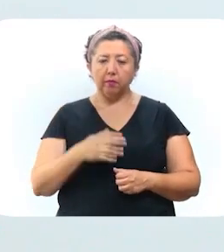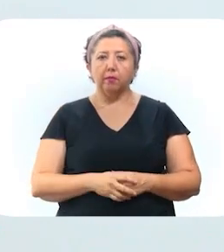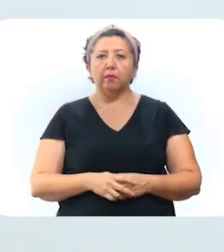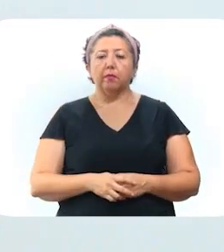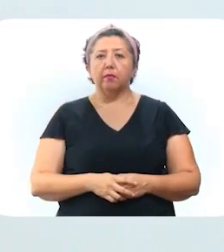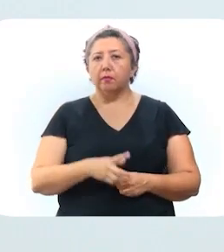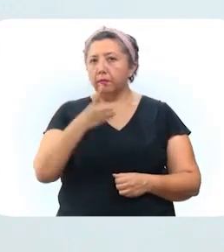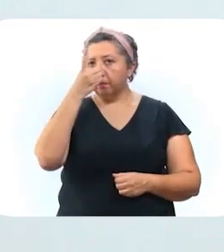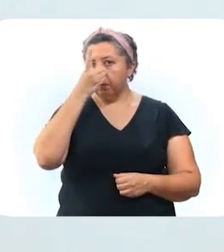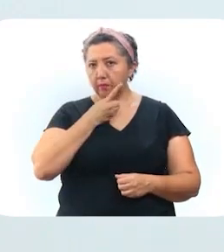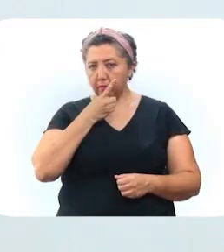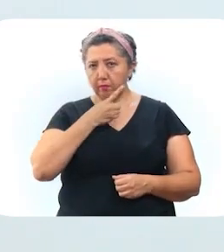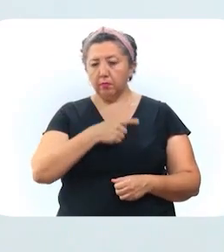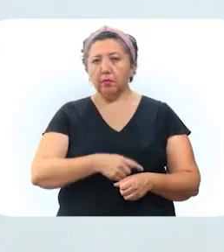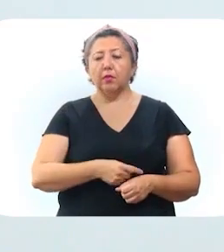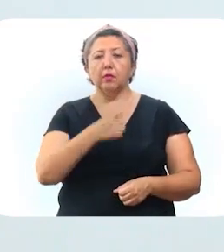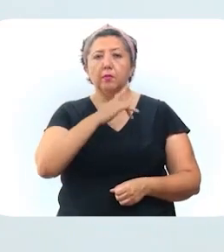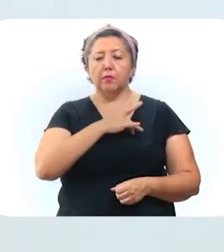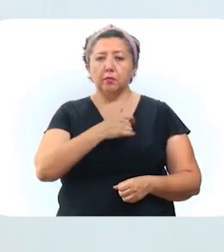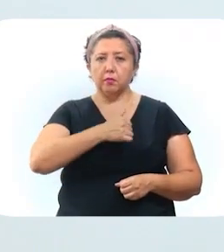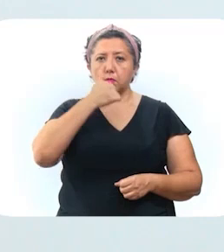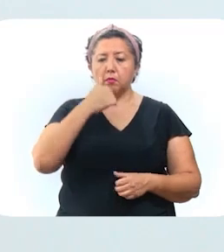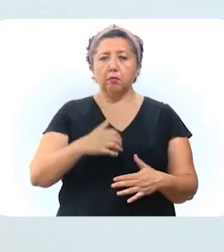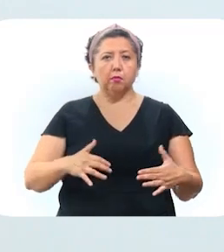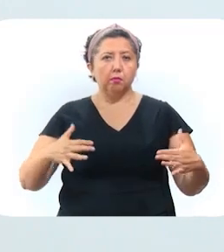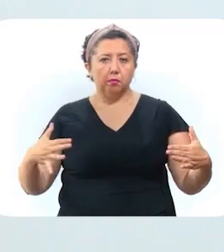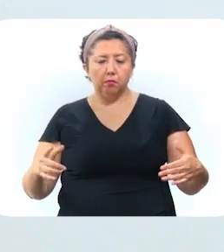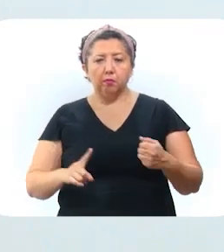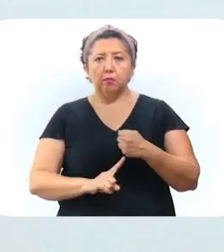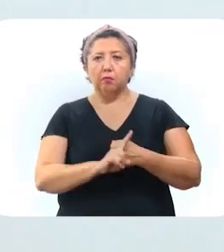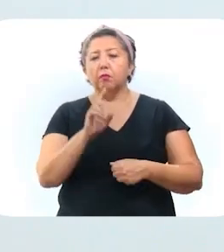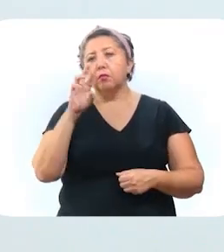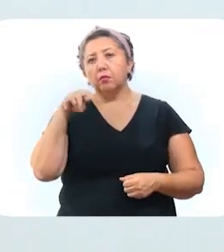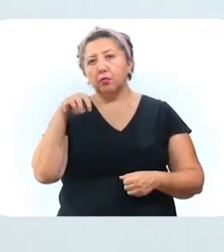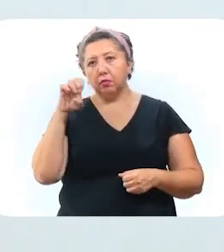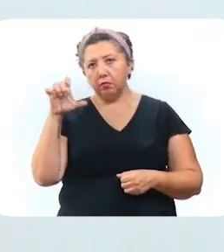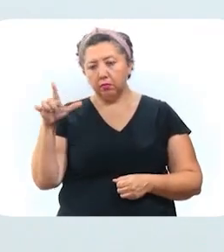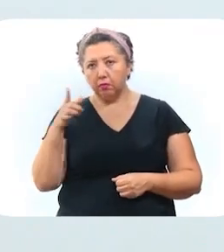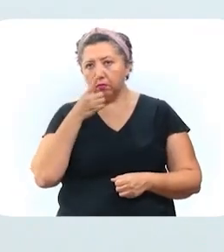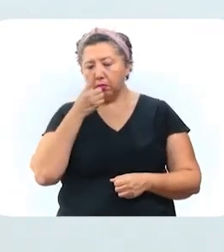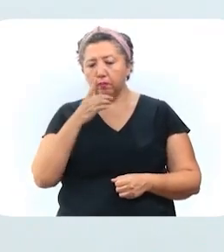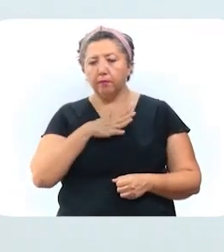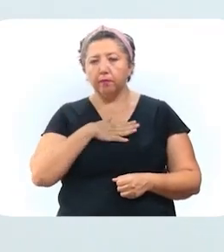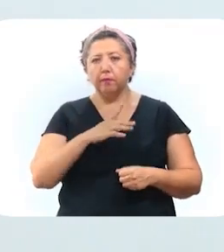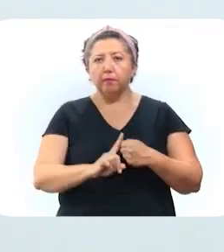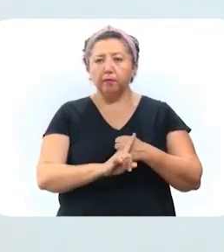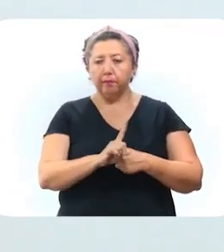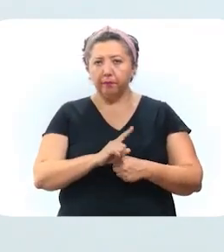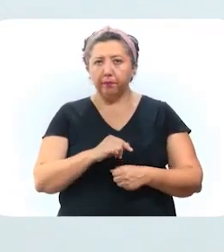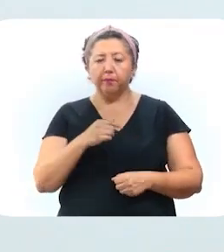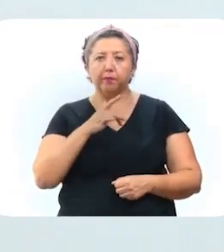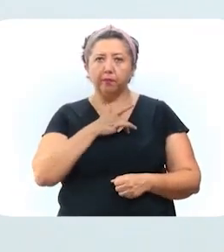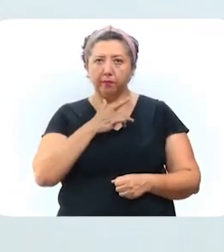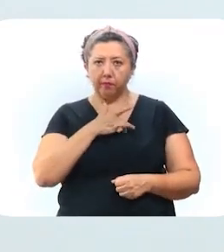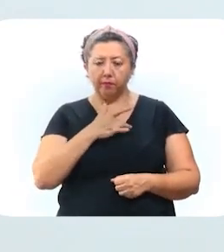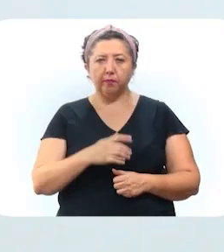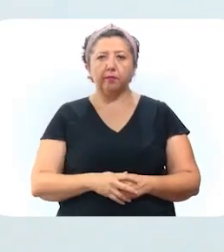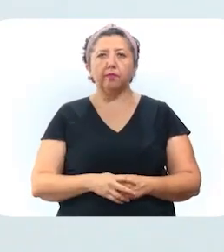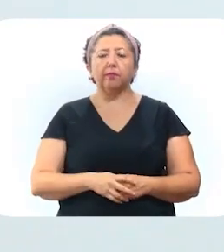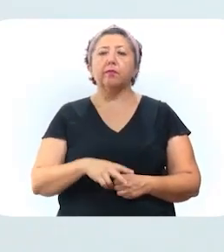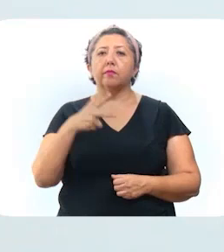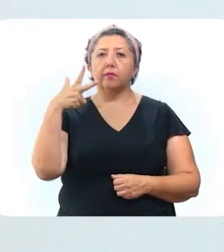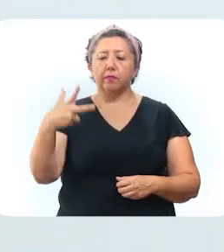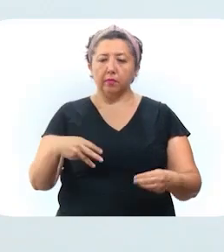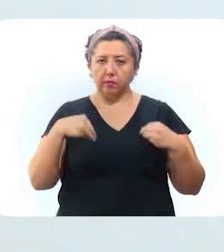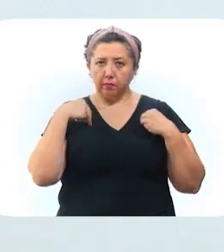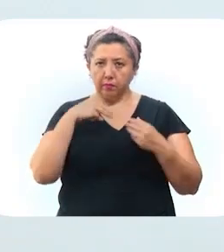fueron diabetes, hipertensión arterial, obesidad, insuficiencia renal crónica, EPOC y enfermedad cardiovascular.